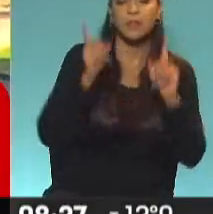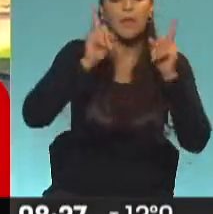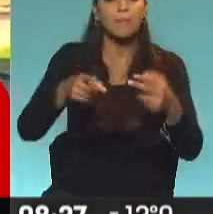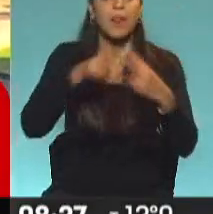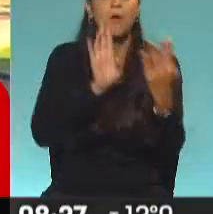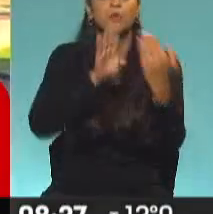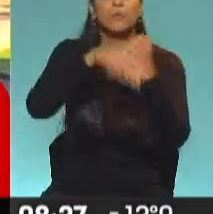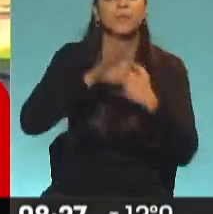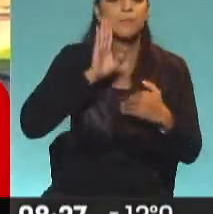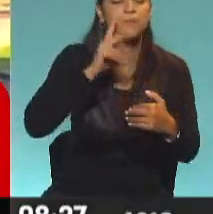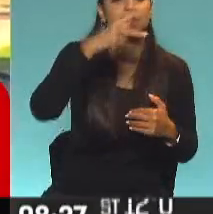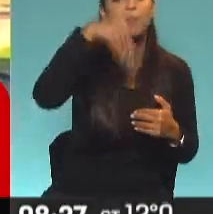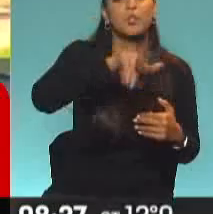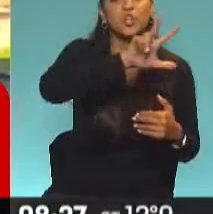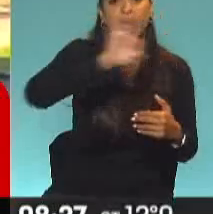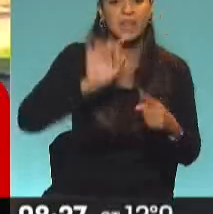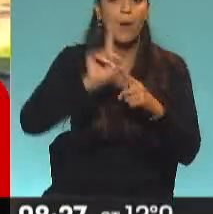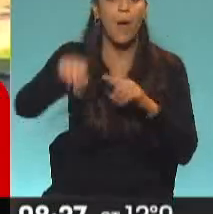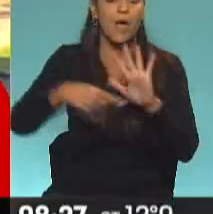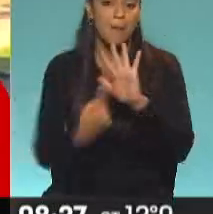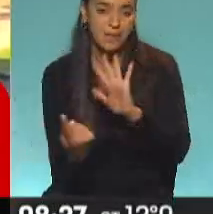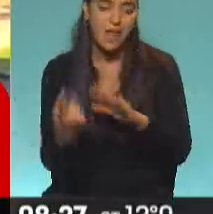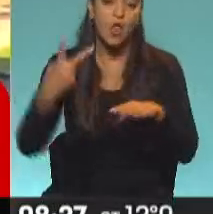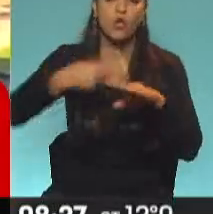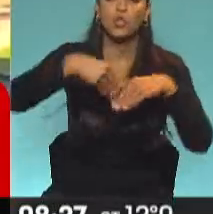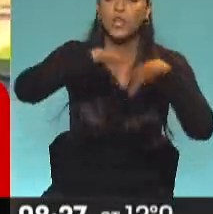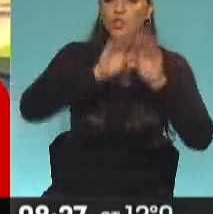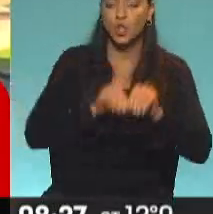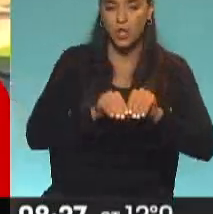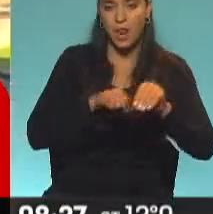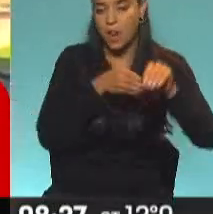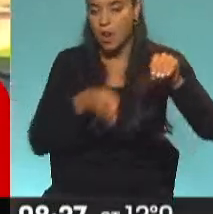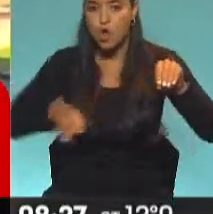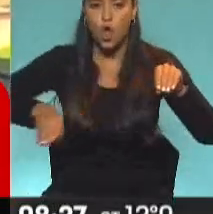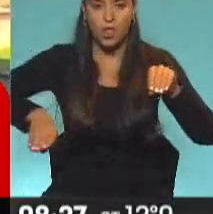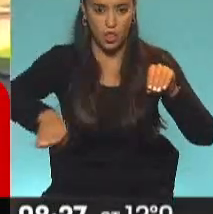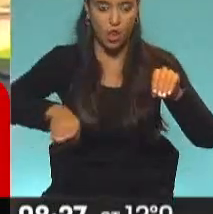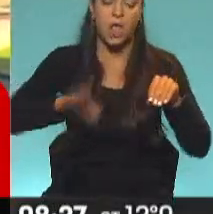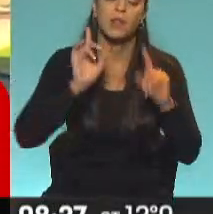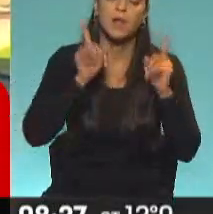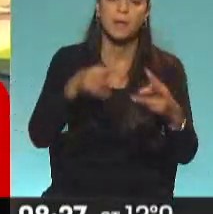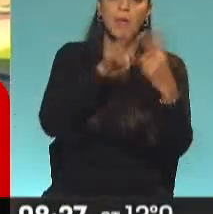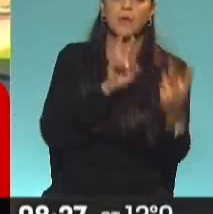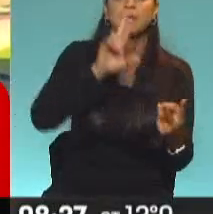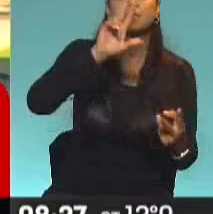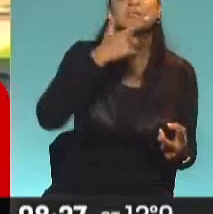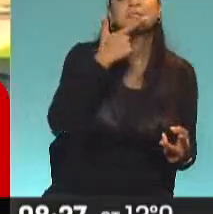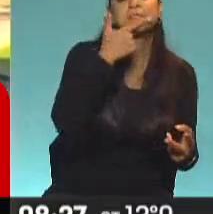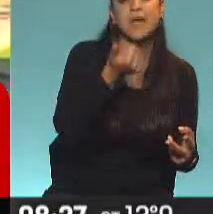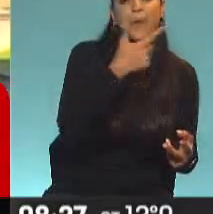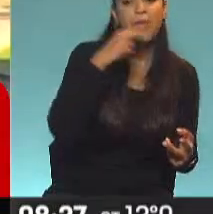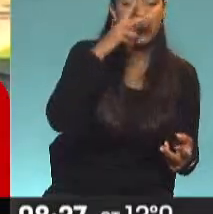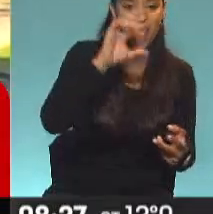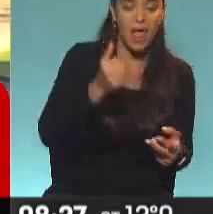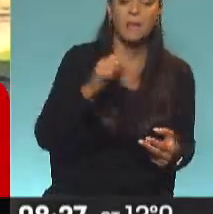autopista Panamericana, kilómetro 30 hacia Capital, corte total, el desvío se hace por Colectora. Está cortado Puente Saavedra, Cabildo a la